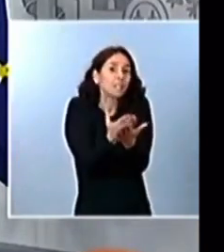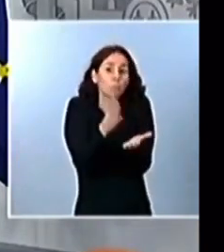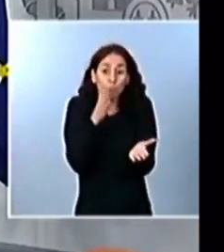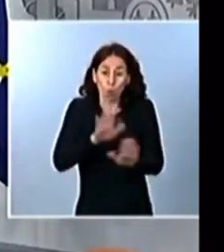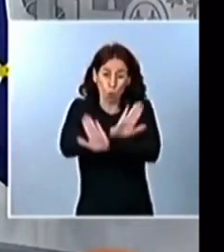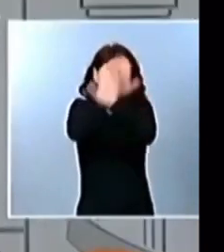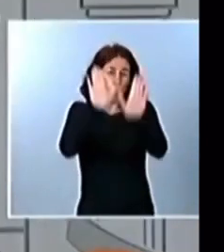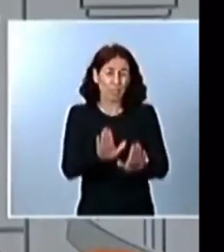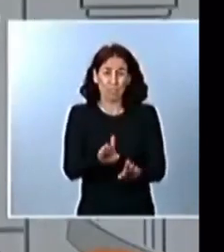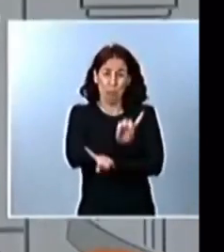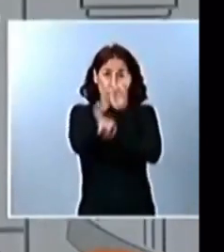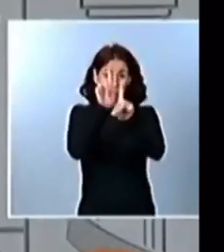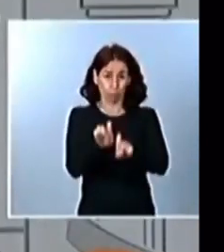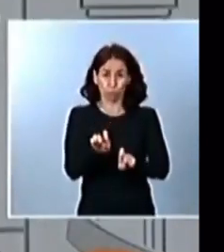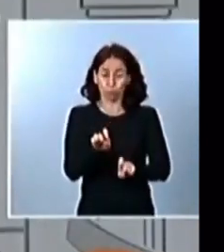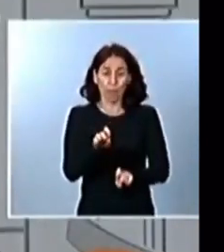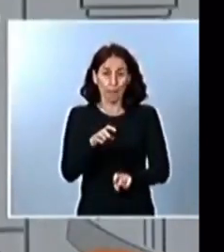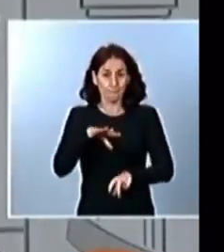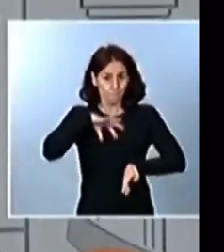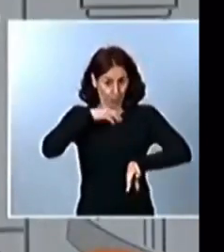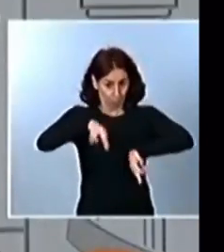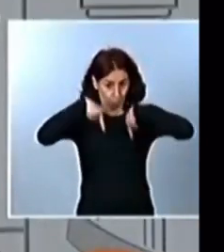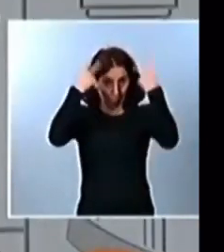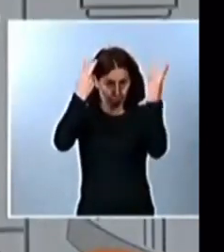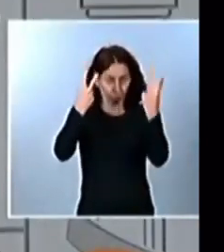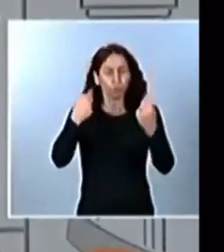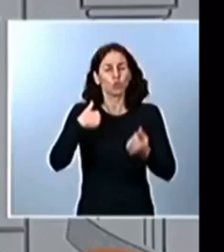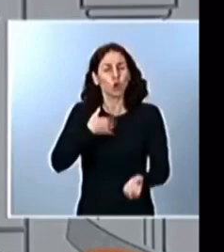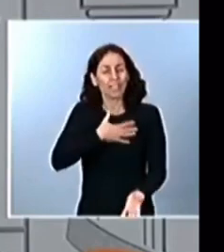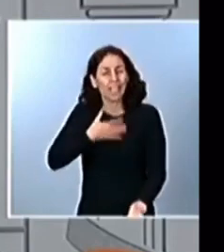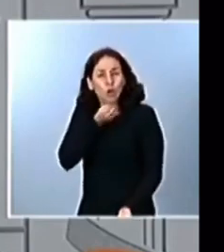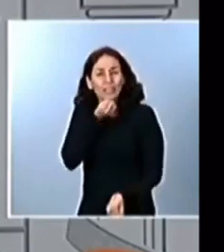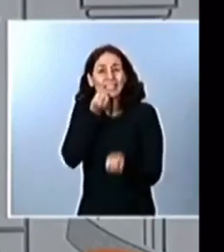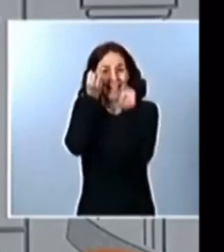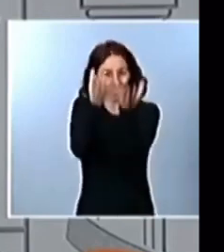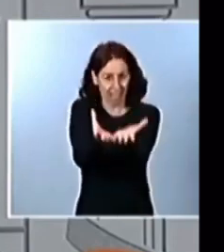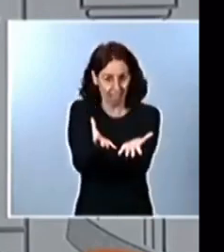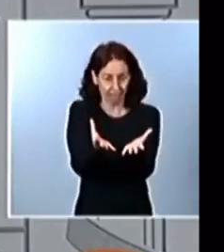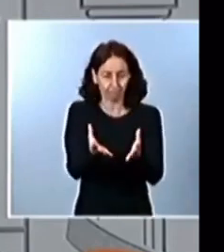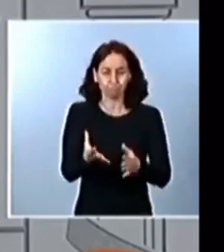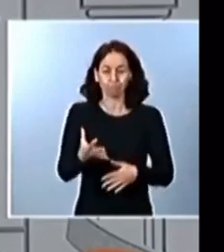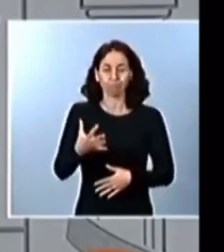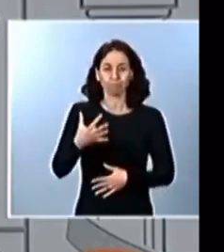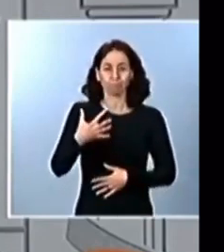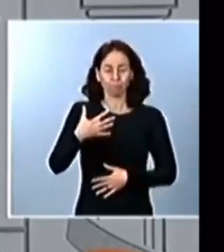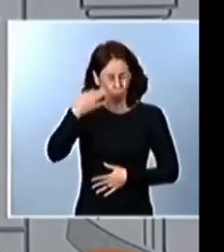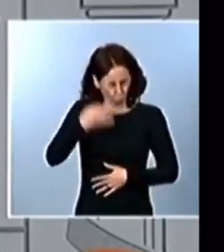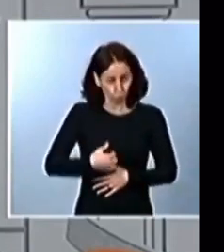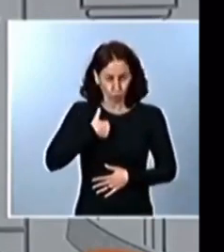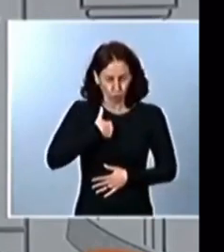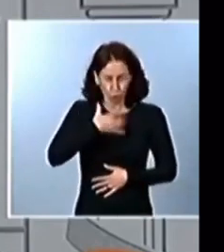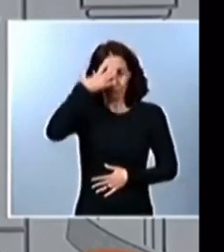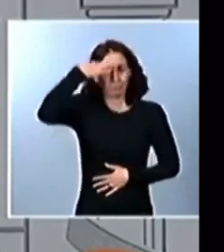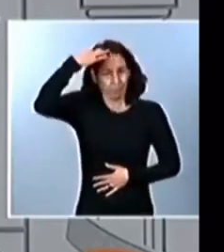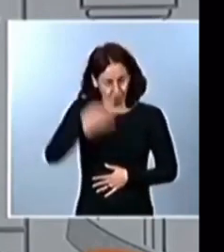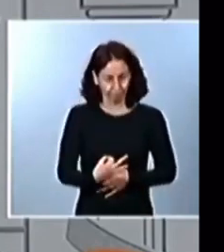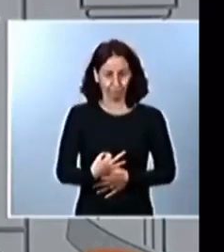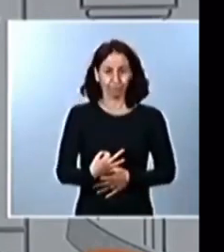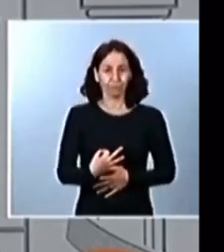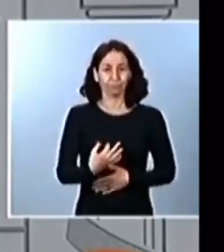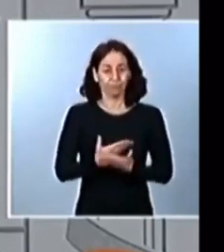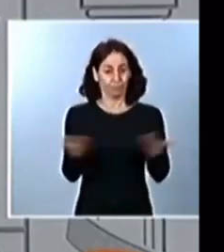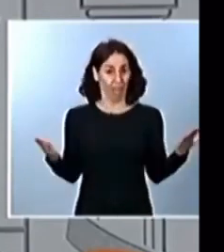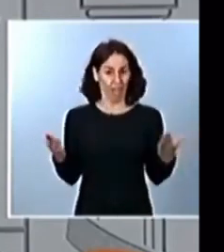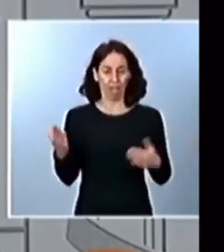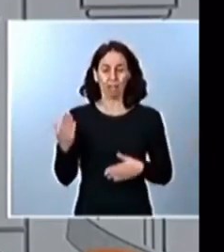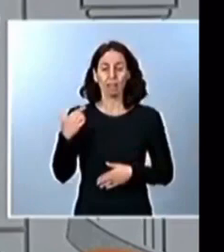trasladar una convicción. Y es que vamos a volver a mantener a raya el virus, vamos a volver a doblegar la curva,